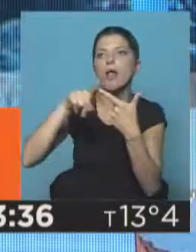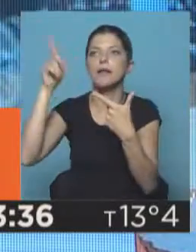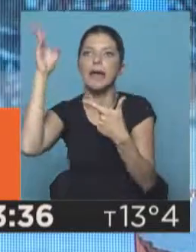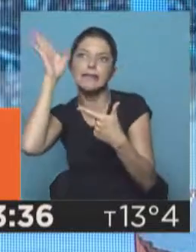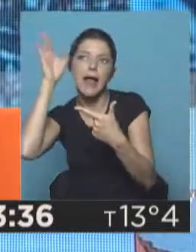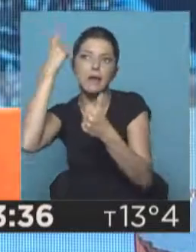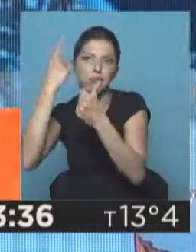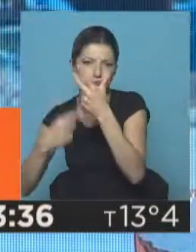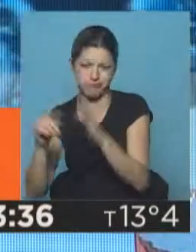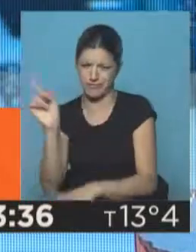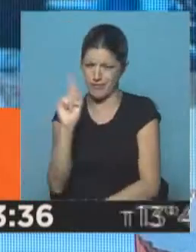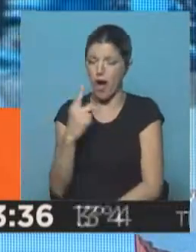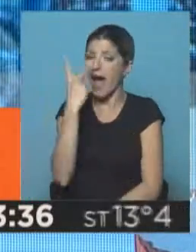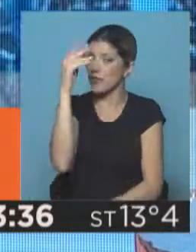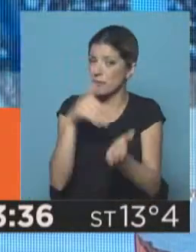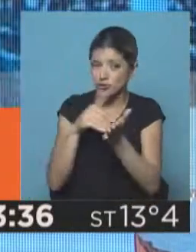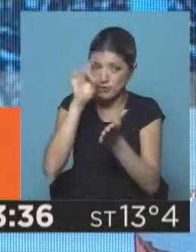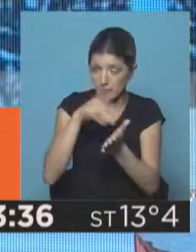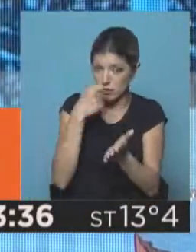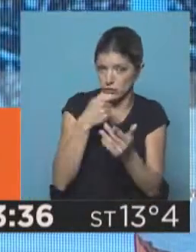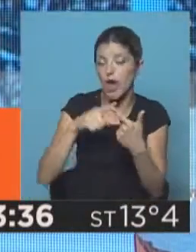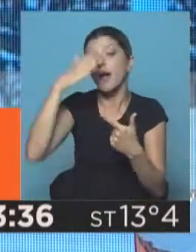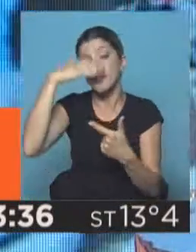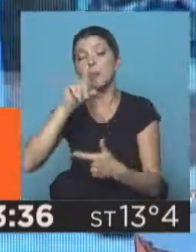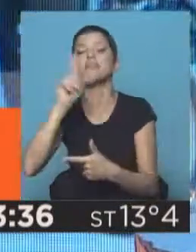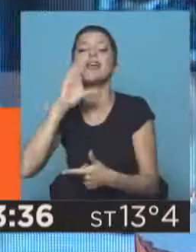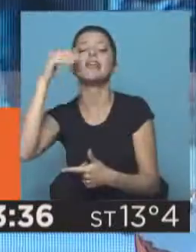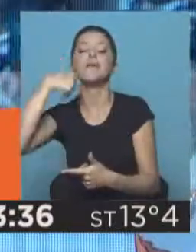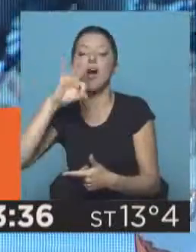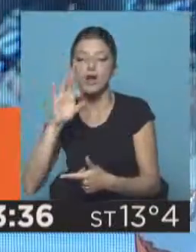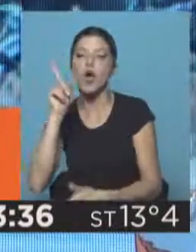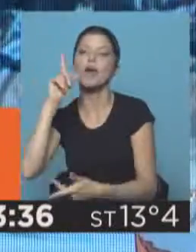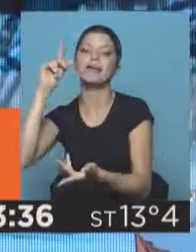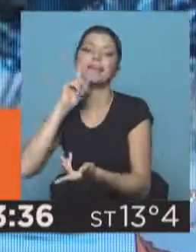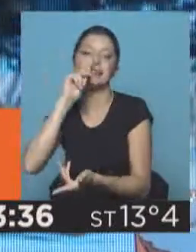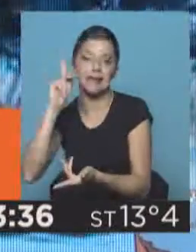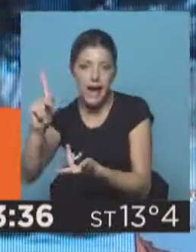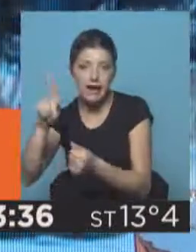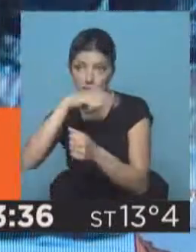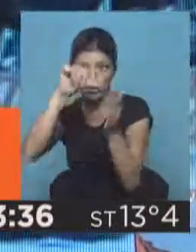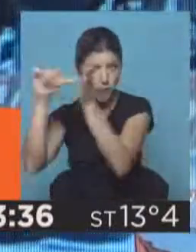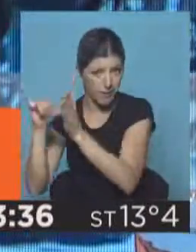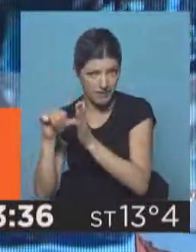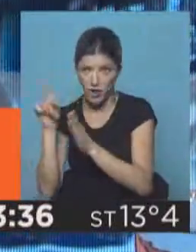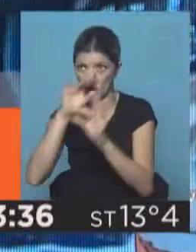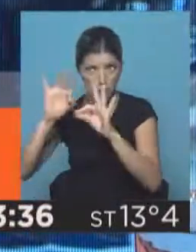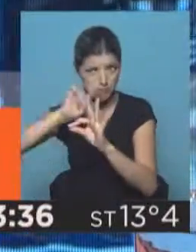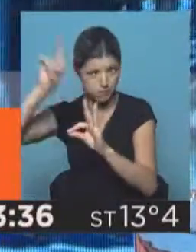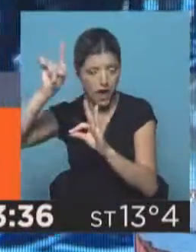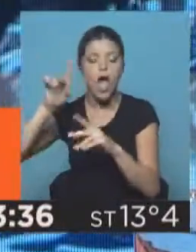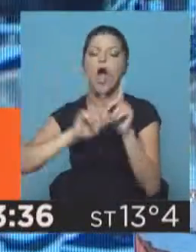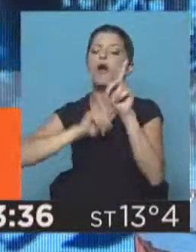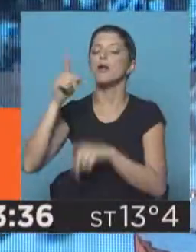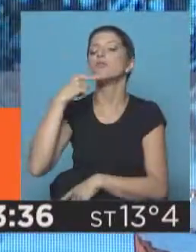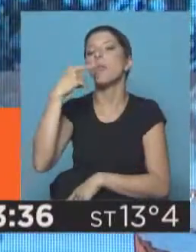hay 2 millones solo en Turquía y el resto están en el Líbano, en Irak, es decir, en el resto de los países árabes, a pesar de que se habla permanentemente en la prensa